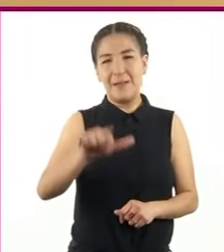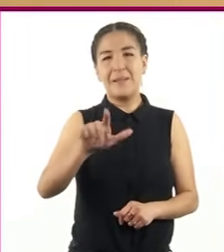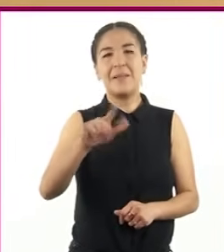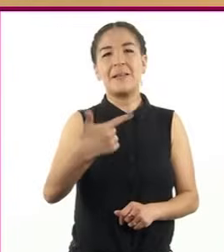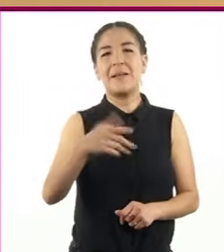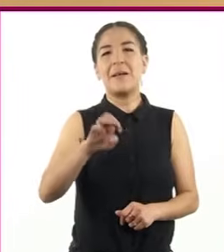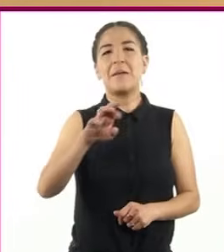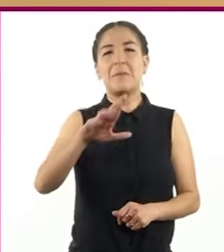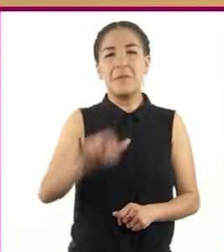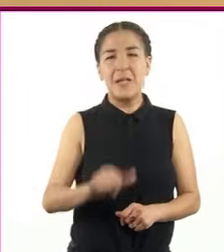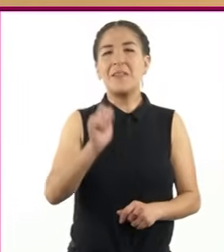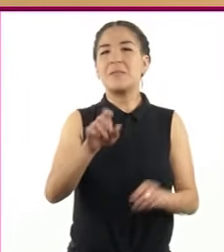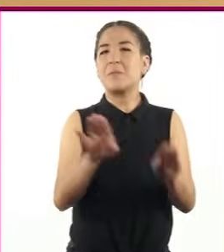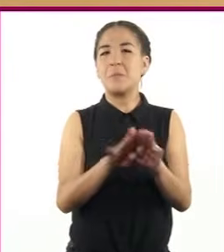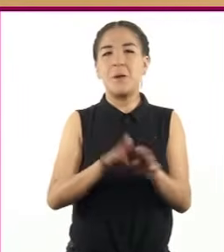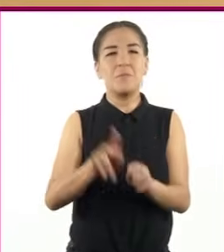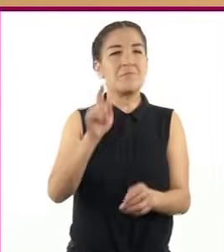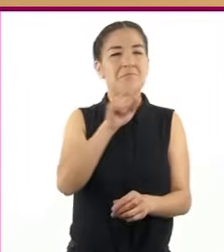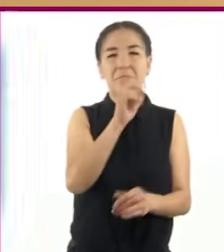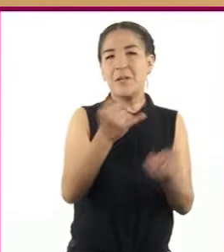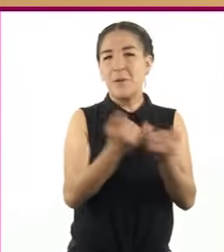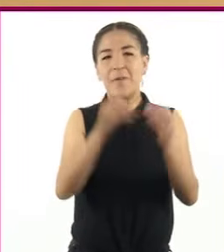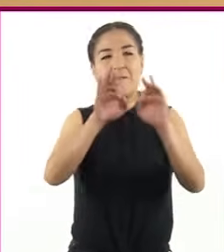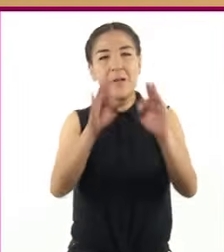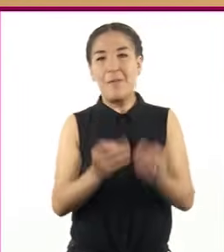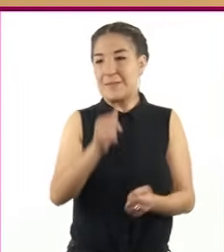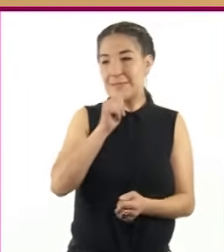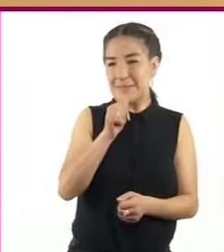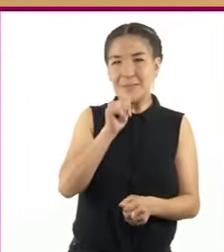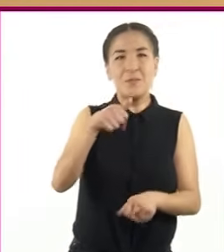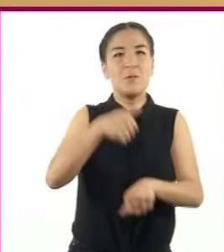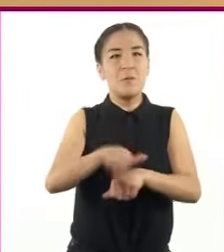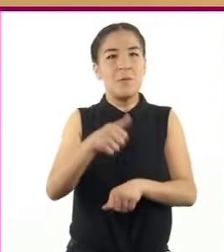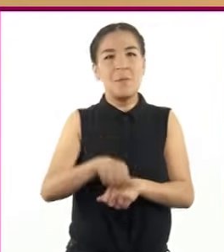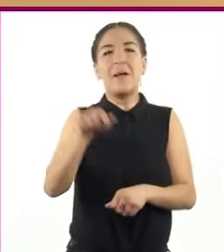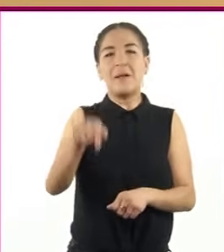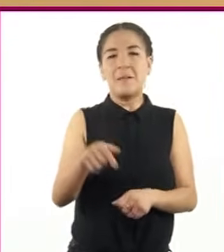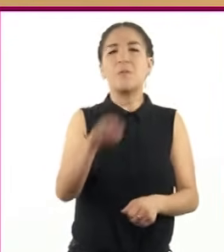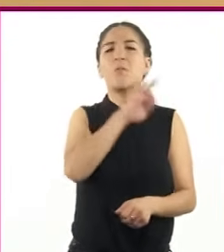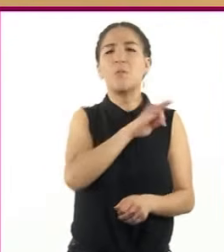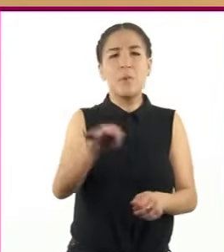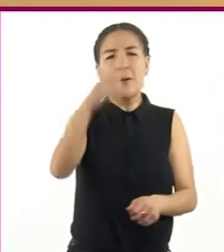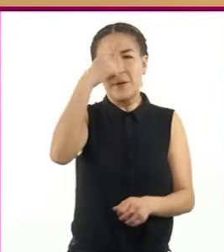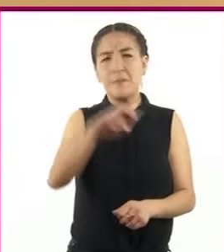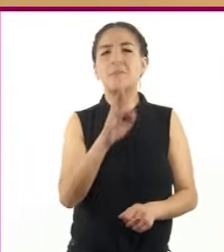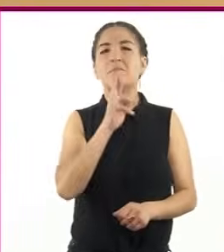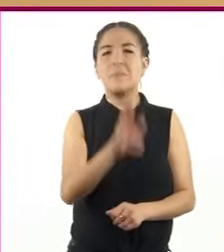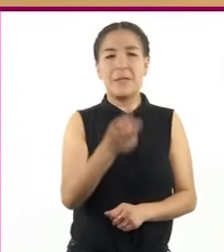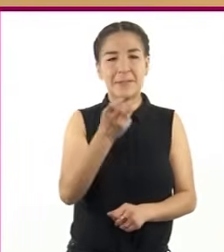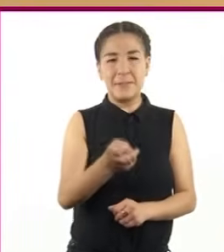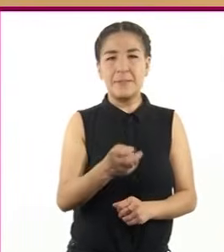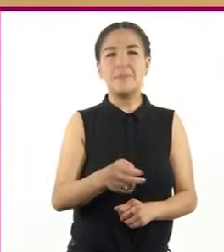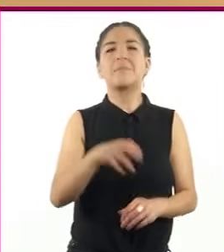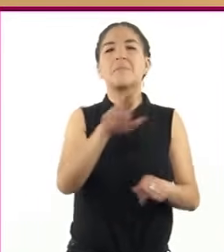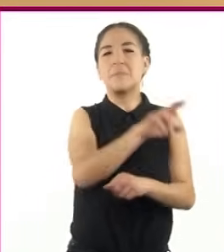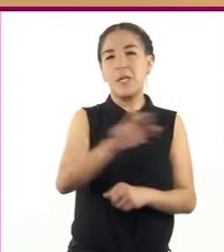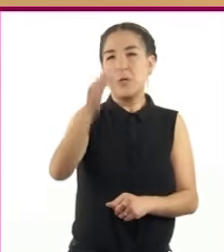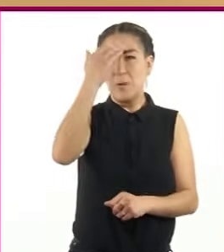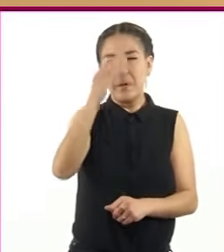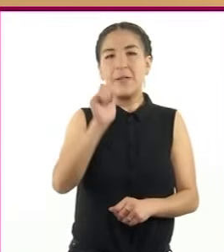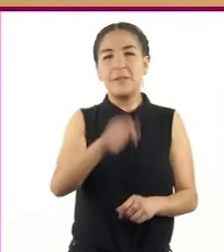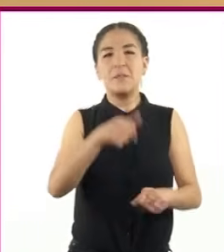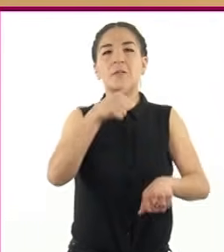cuando se desconoce alguno de los datos de una figura o cuerpo geométrico. Para resolver situaciones de este tipo, se reconocen las